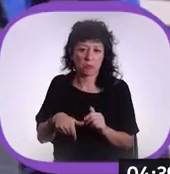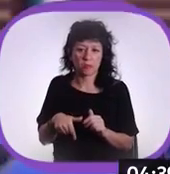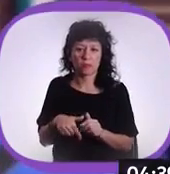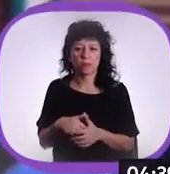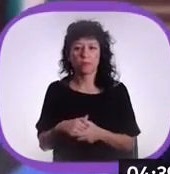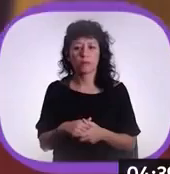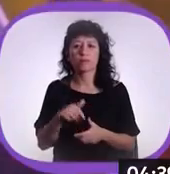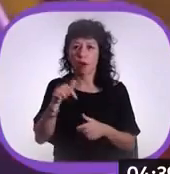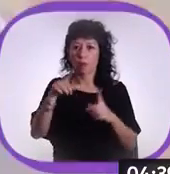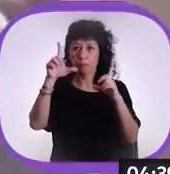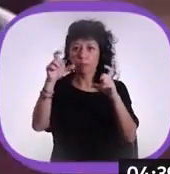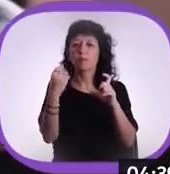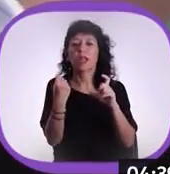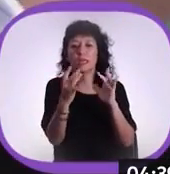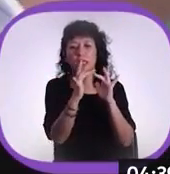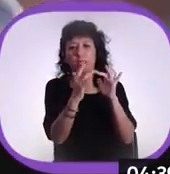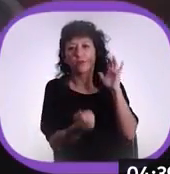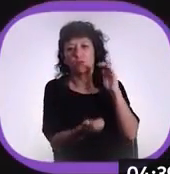Esto va a estar en mi blog.